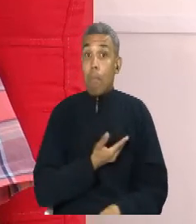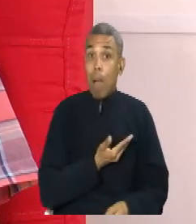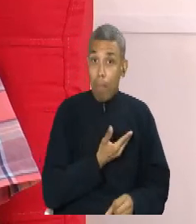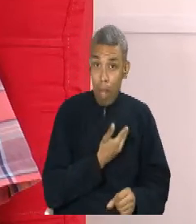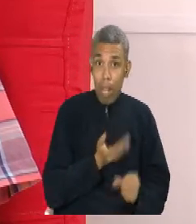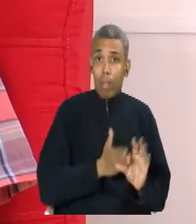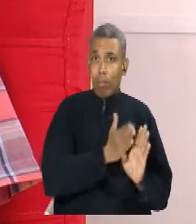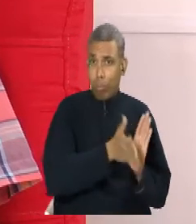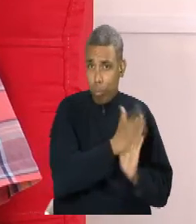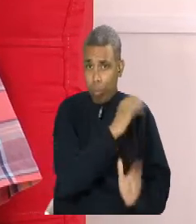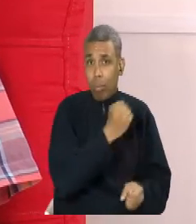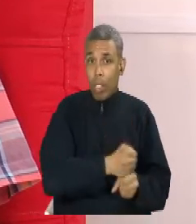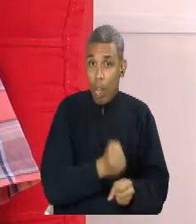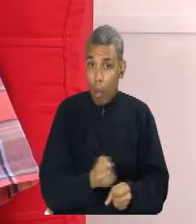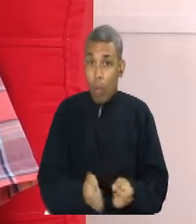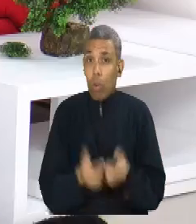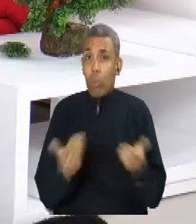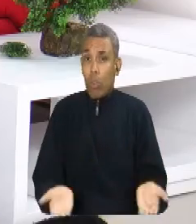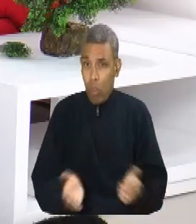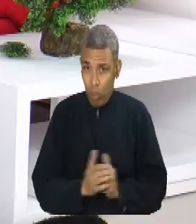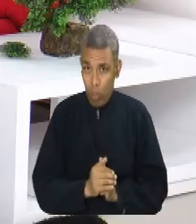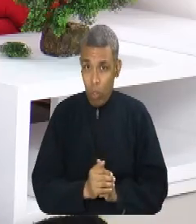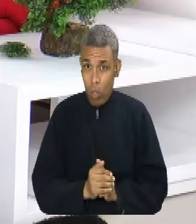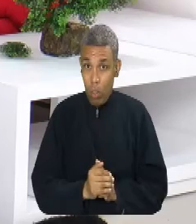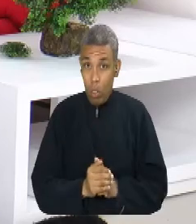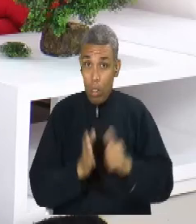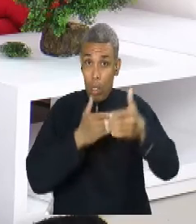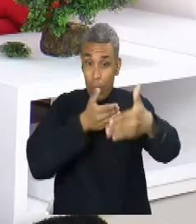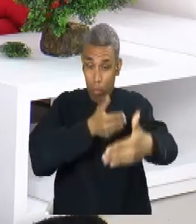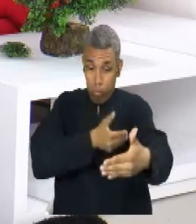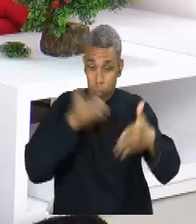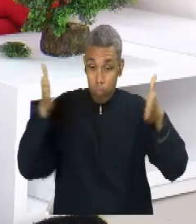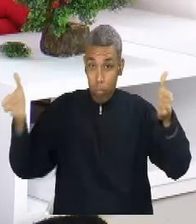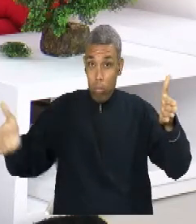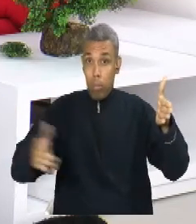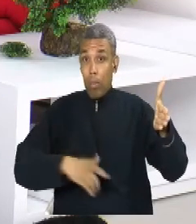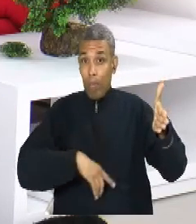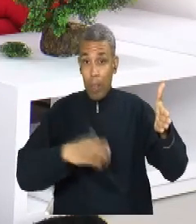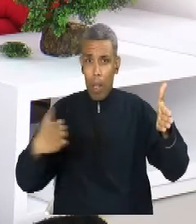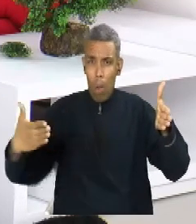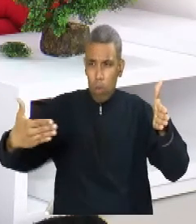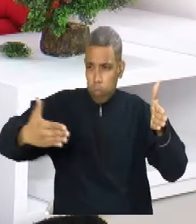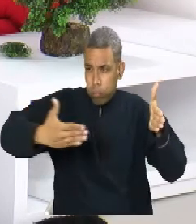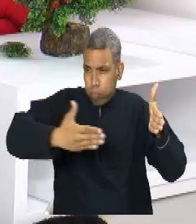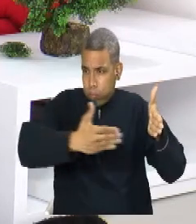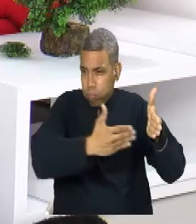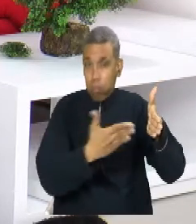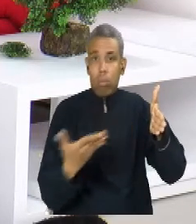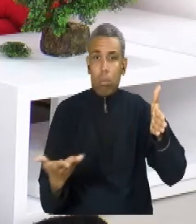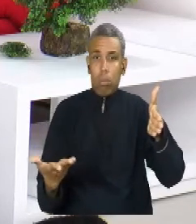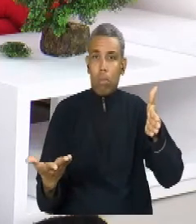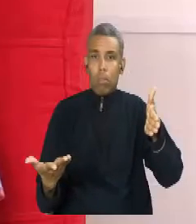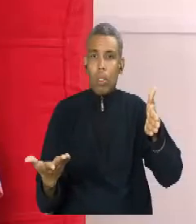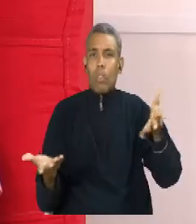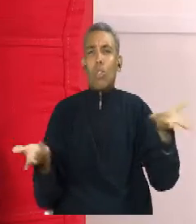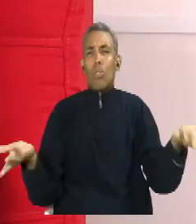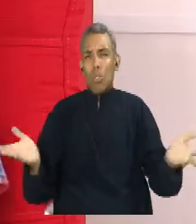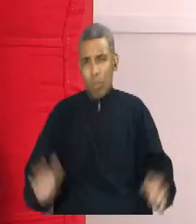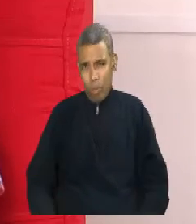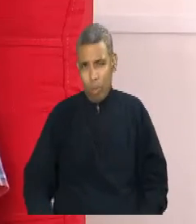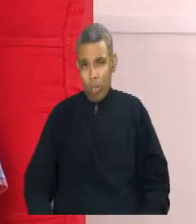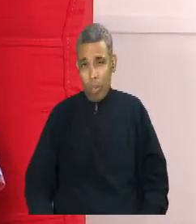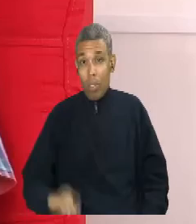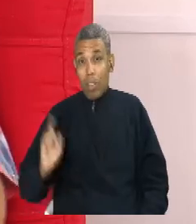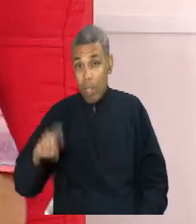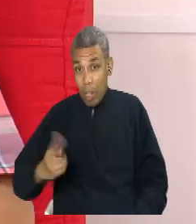que de que eso tiene un trabajo de que tiene unas circunstancias difíciles para poder uno igual que cuando se tiene una mascota